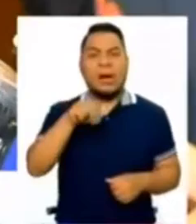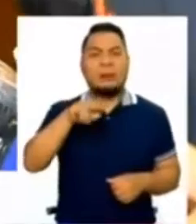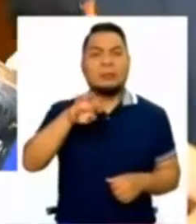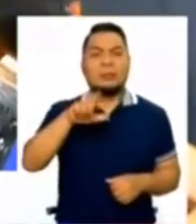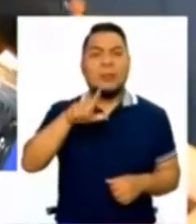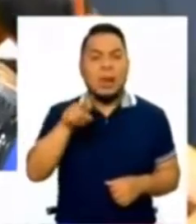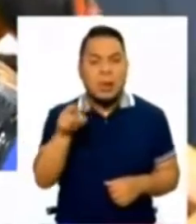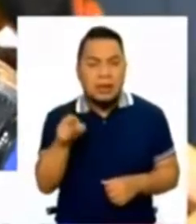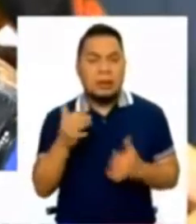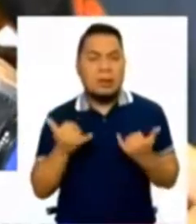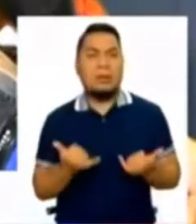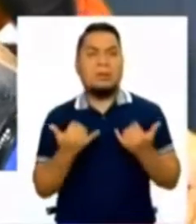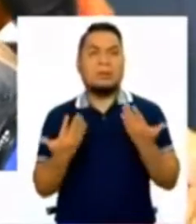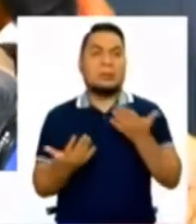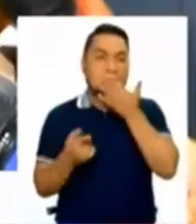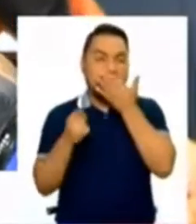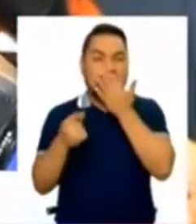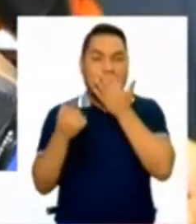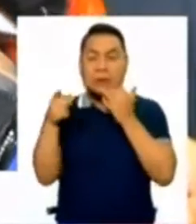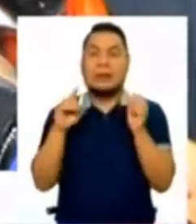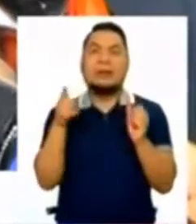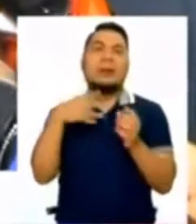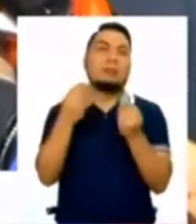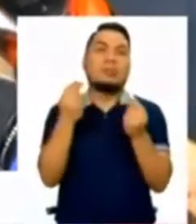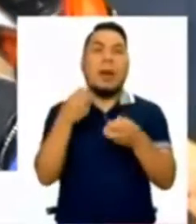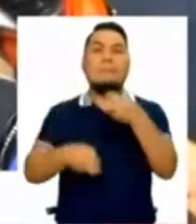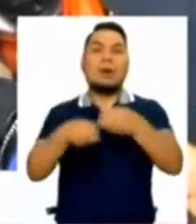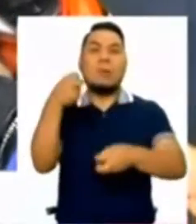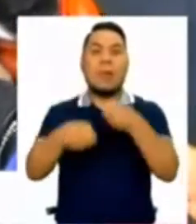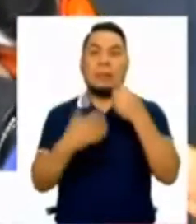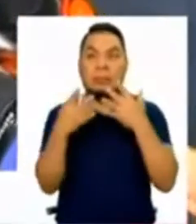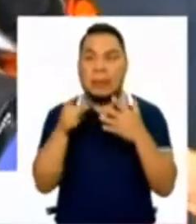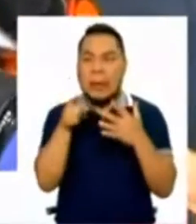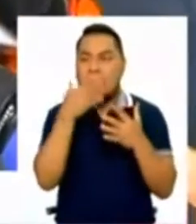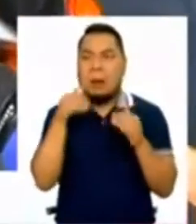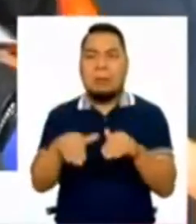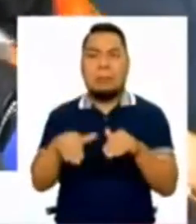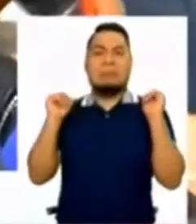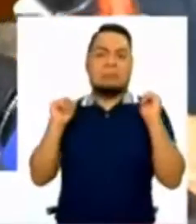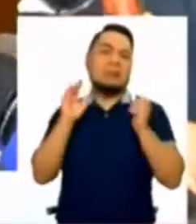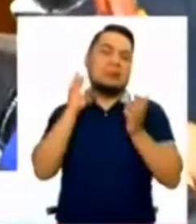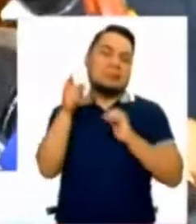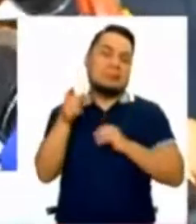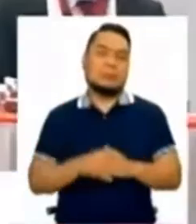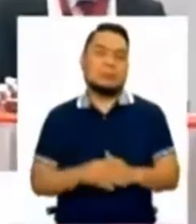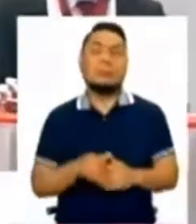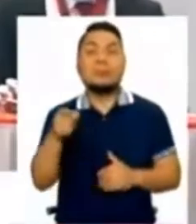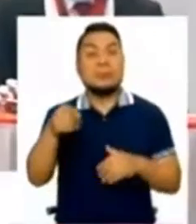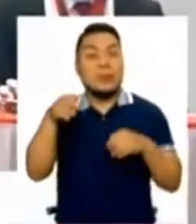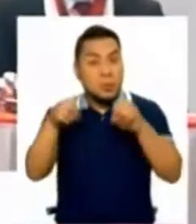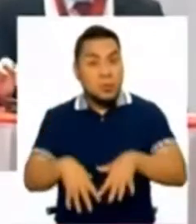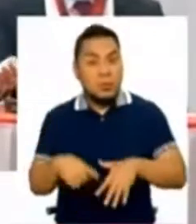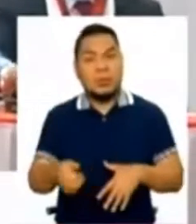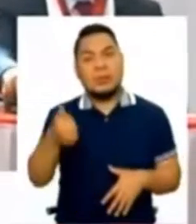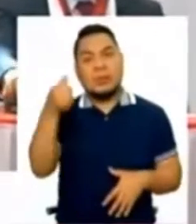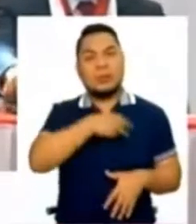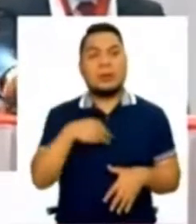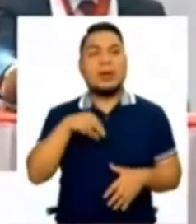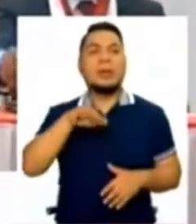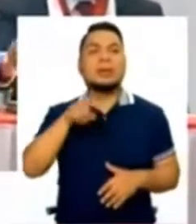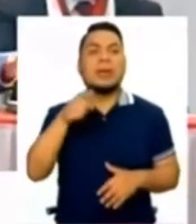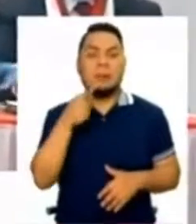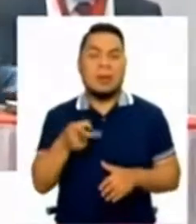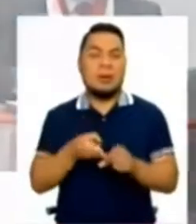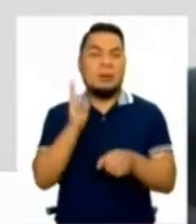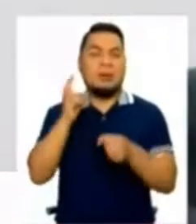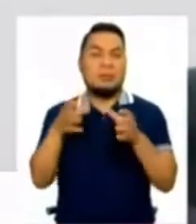Torres está ahorita saltando del barco ante esa situación. Para Diego Bazán de Avanza País, la renuncia del presidente del Consejo de Ministros,